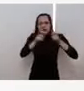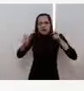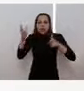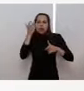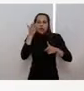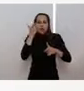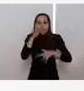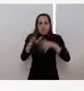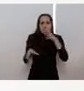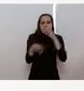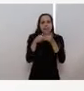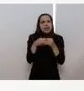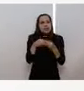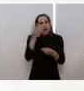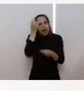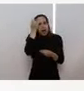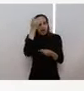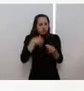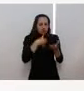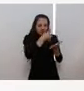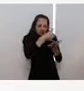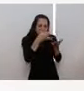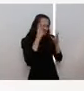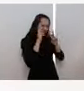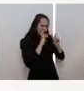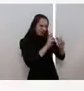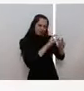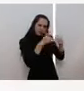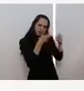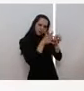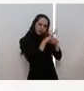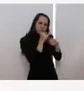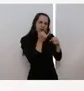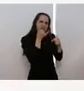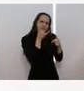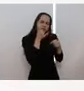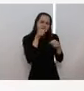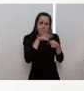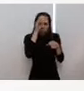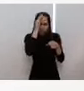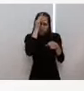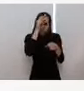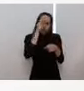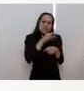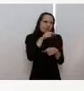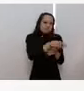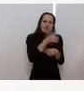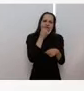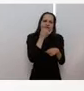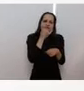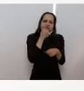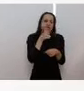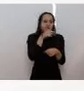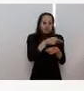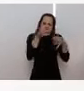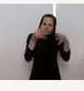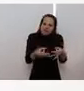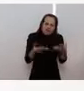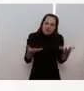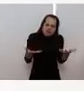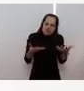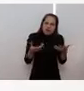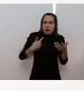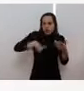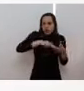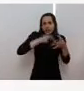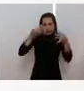una línea de investigación para kobe que estaba pasando en las fuerzas militares que de esos manejos que nos estaban diciendo realmente estábamos nosotros